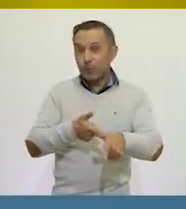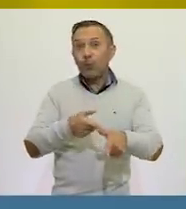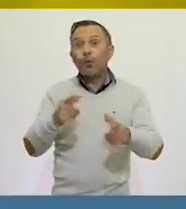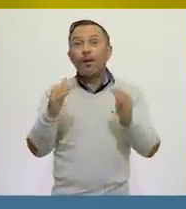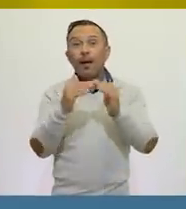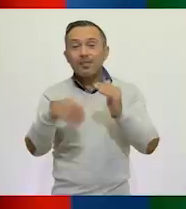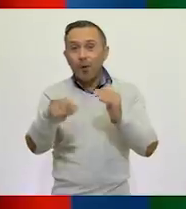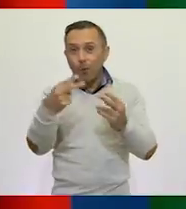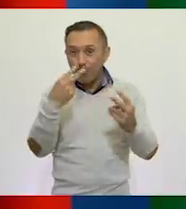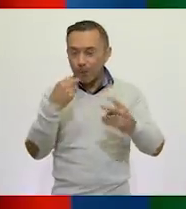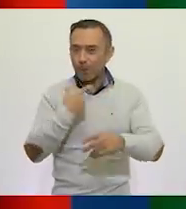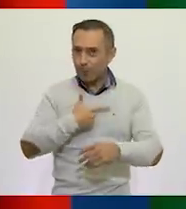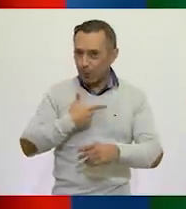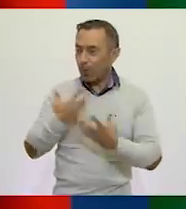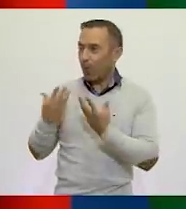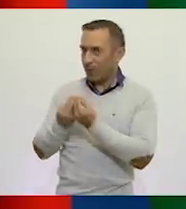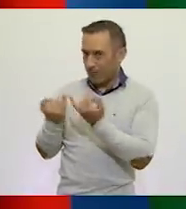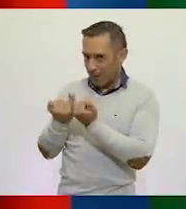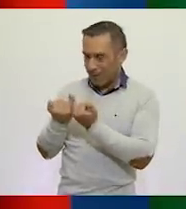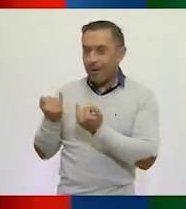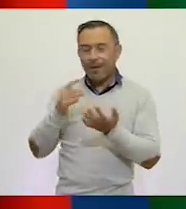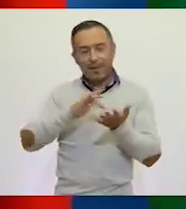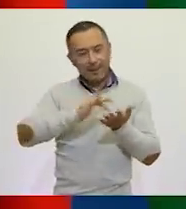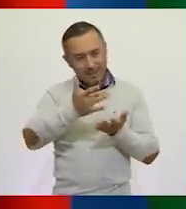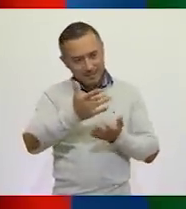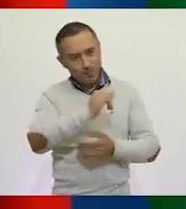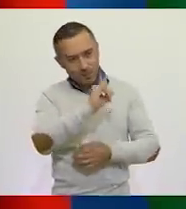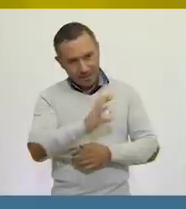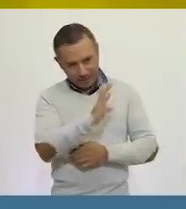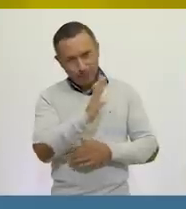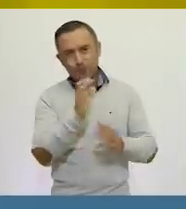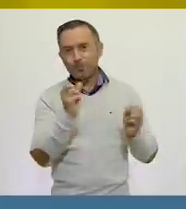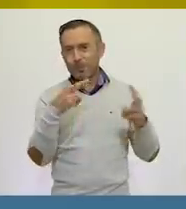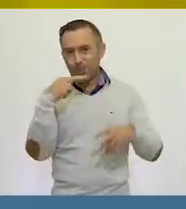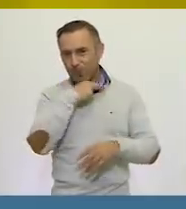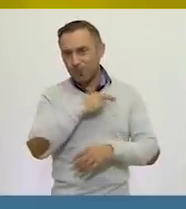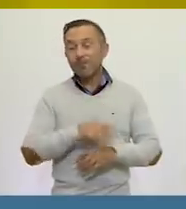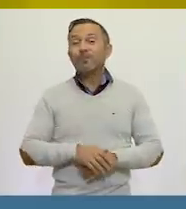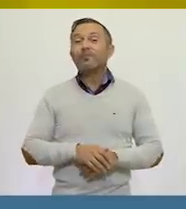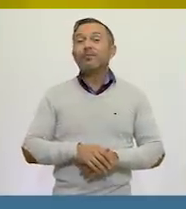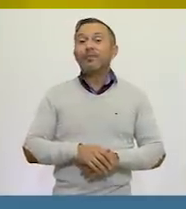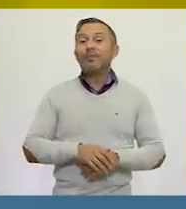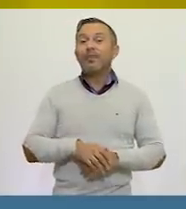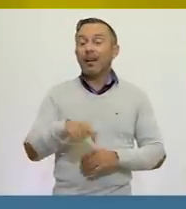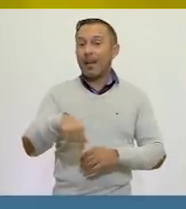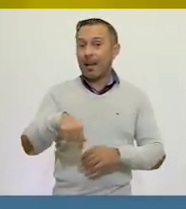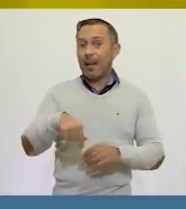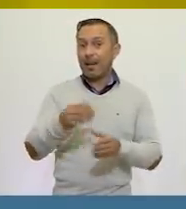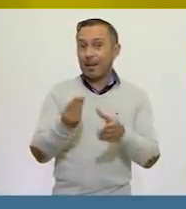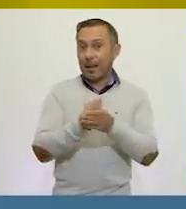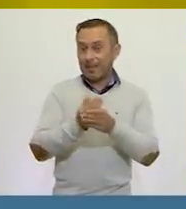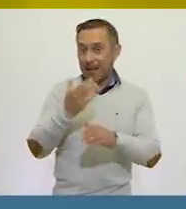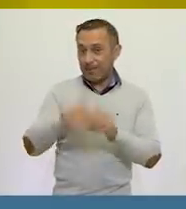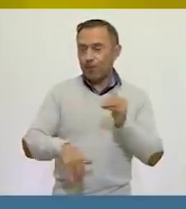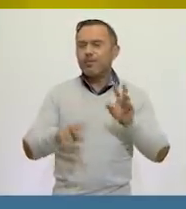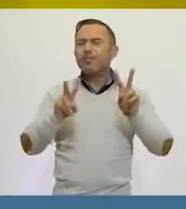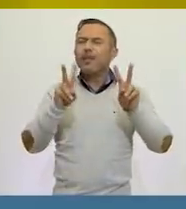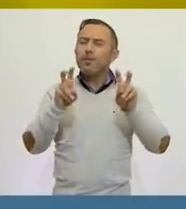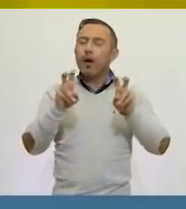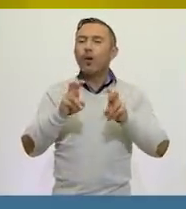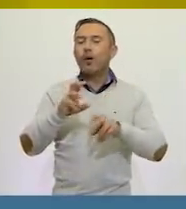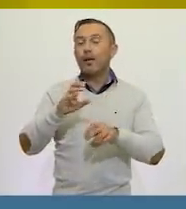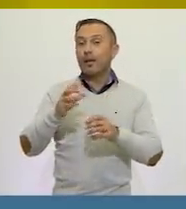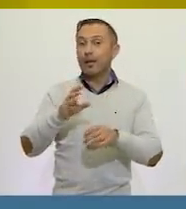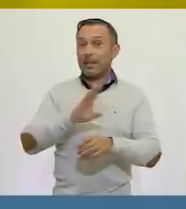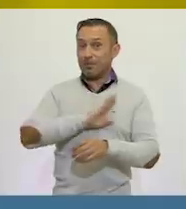y con usted, maestra. Gracias, Muchísimas Juan gracias. Carlos. Hasta luego. Hemos terminado con las culturas prehispánicas, parte